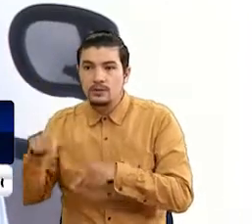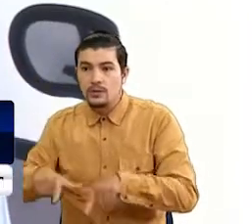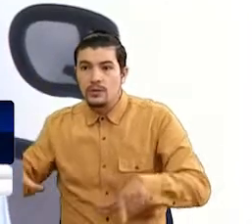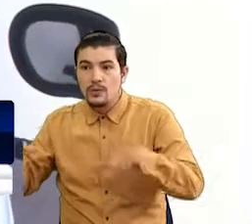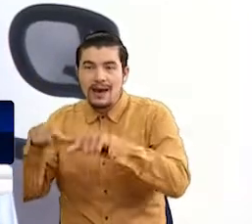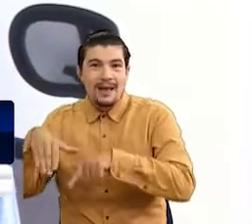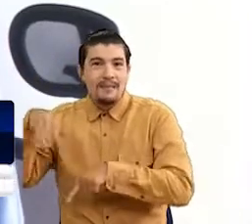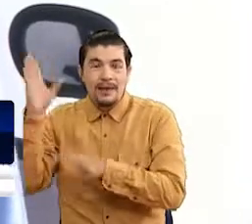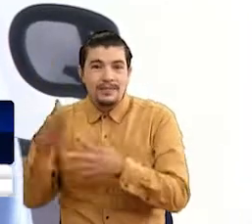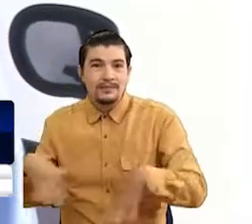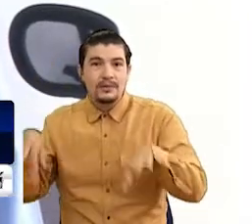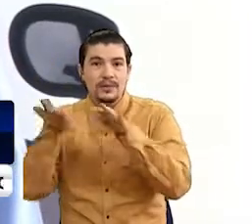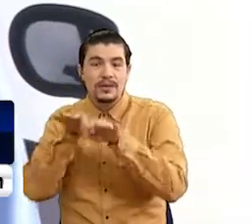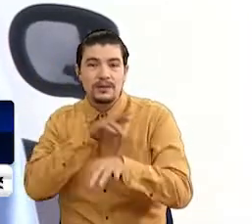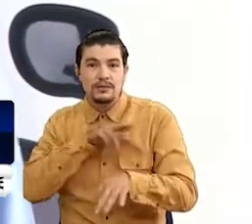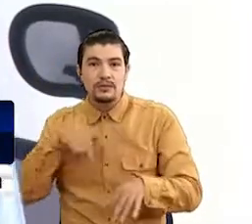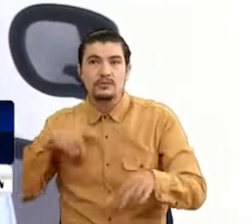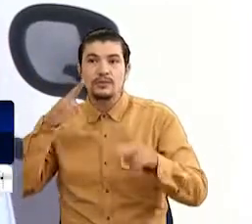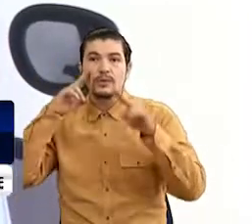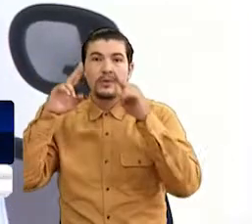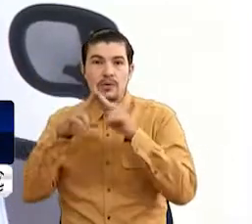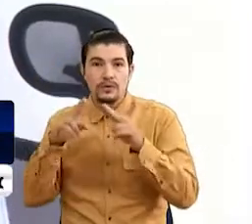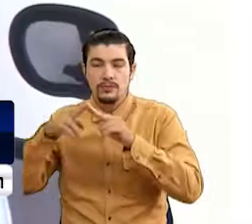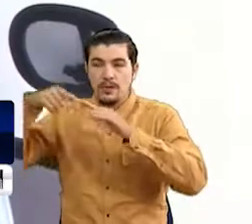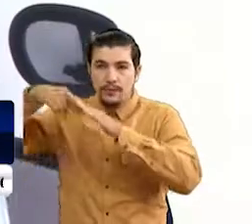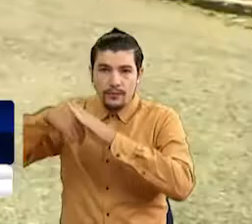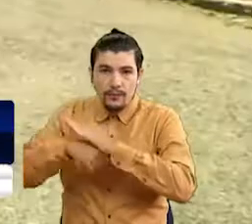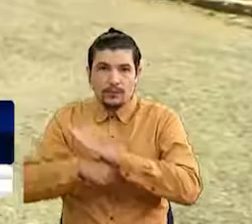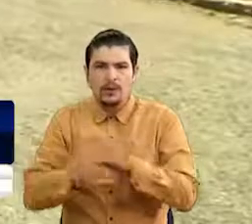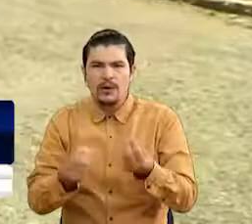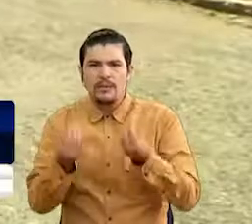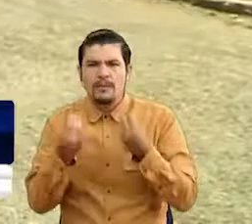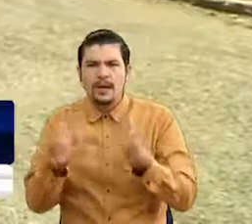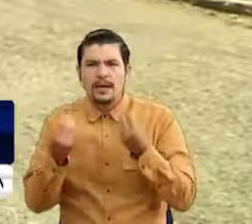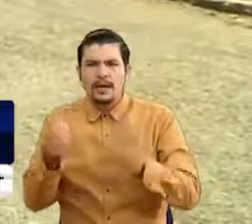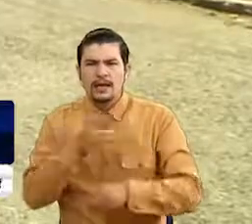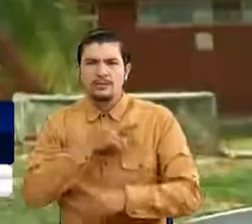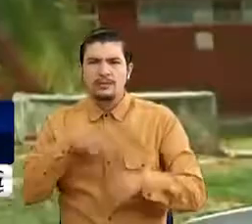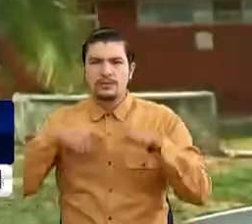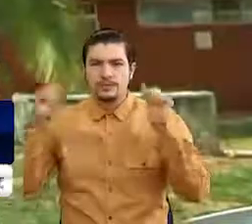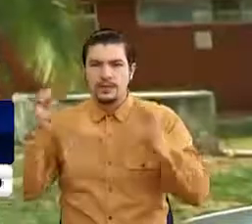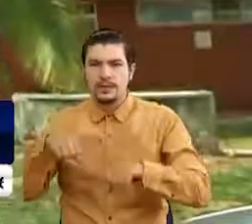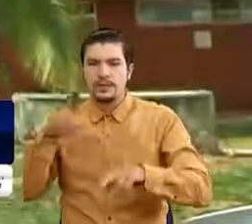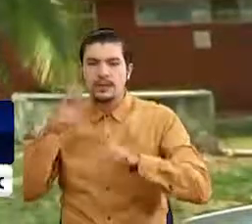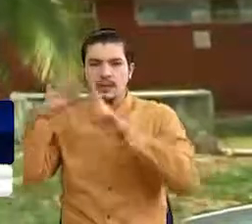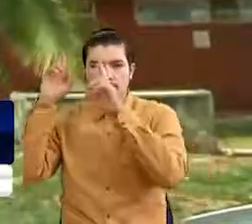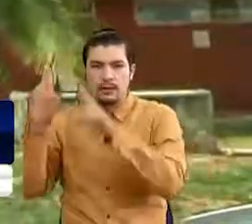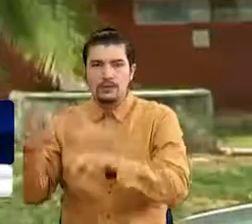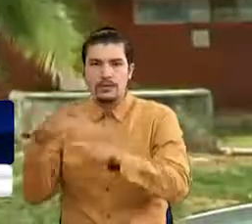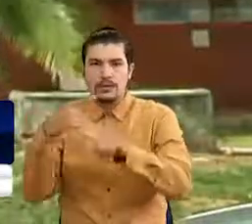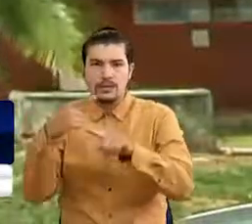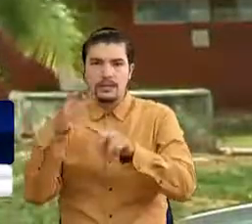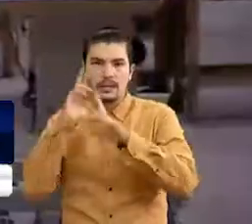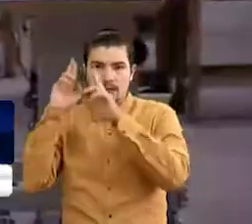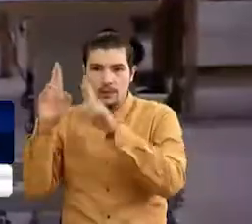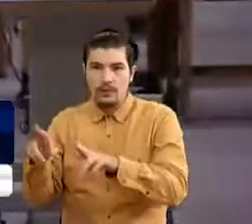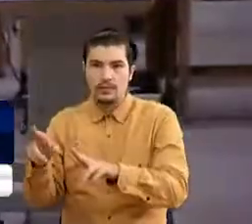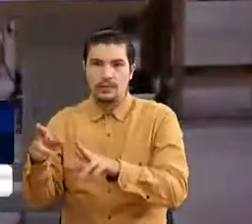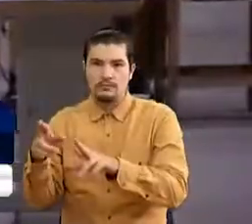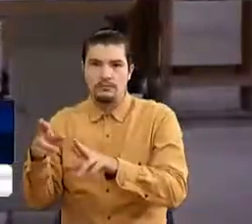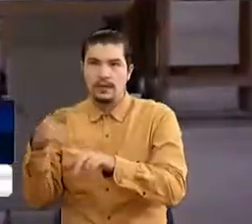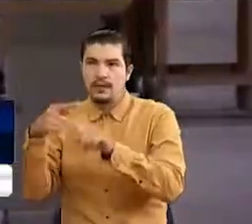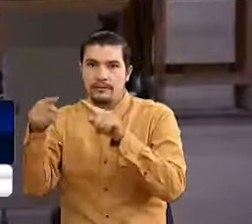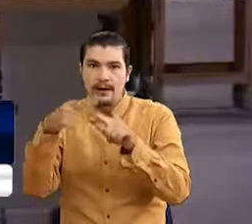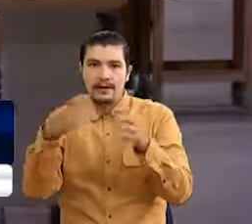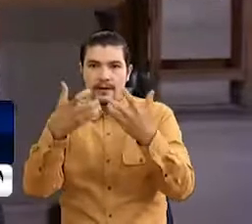que deberíamos recorrer y profundizar para poder ser más atractivos para diferentes inversionistas y traer diferentes tipos